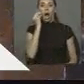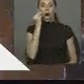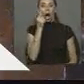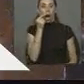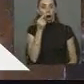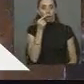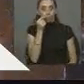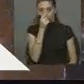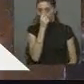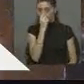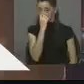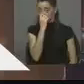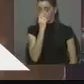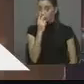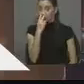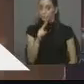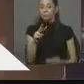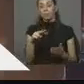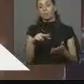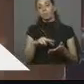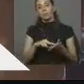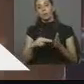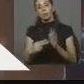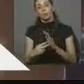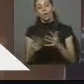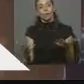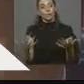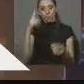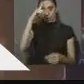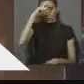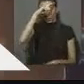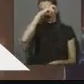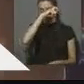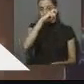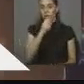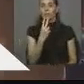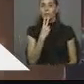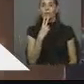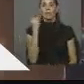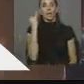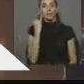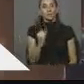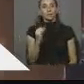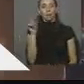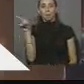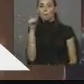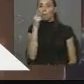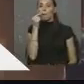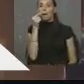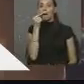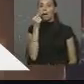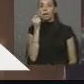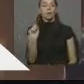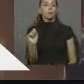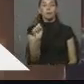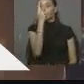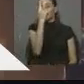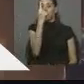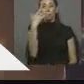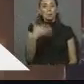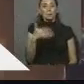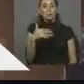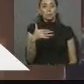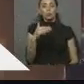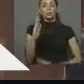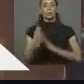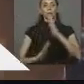que independiente de las vicisitudes y dificultades que le puso la vida, siempre para él su primera prioridad